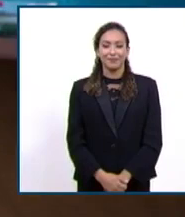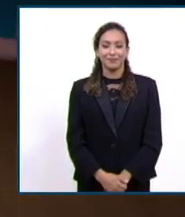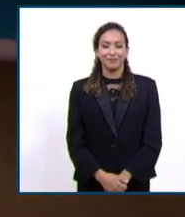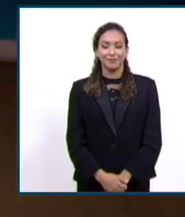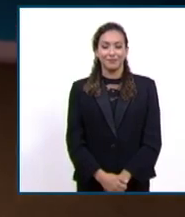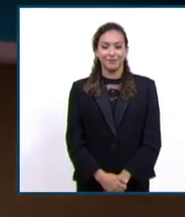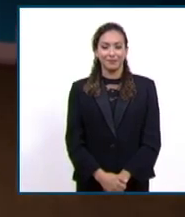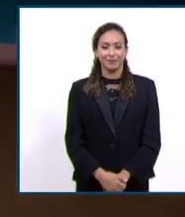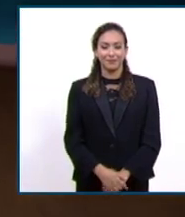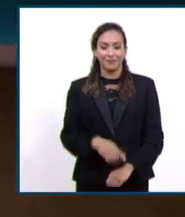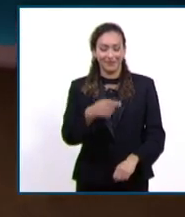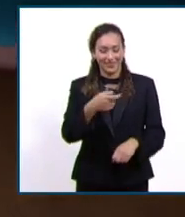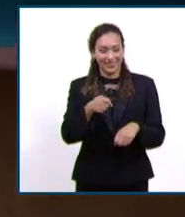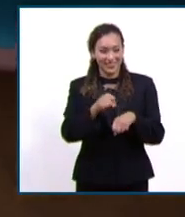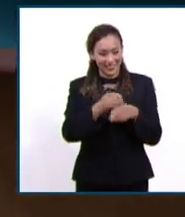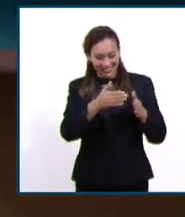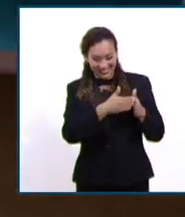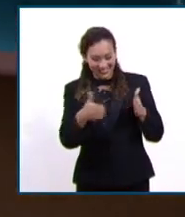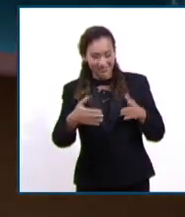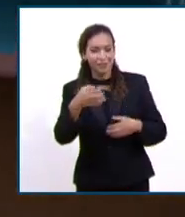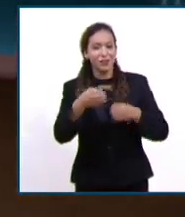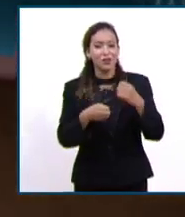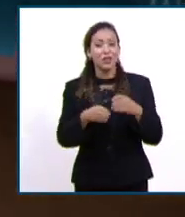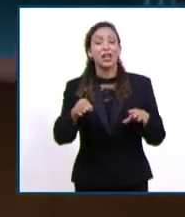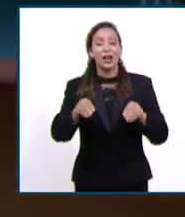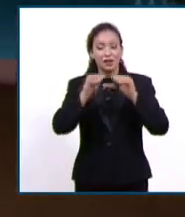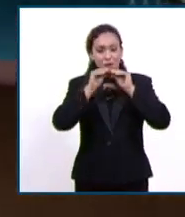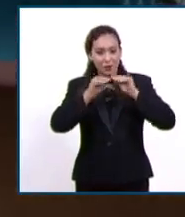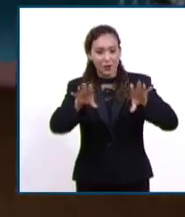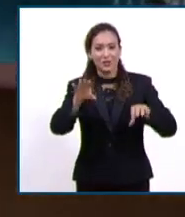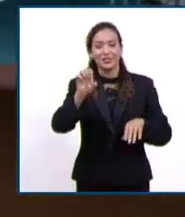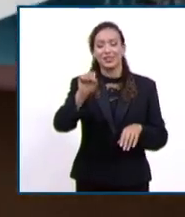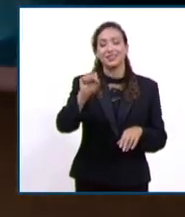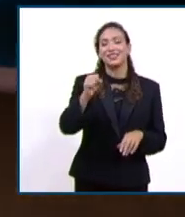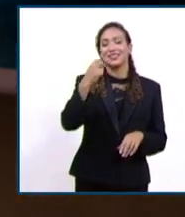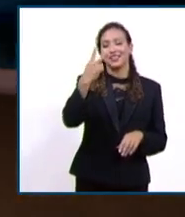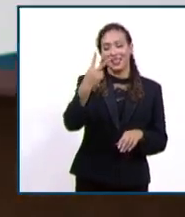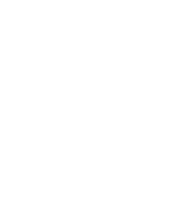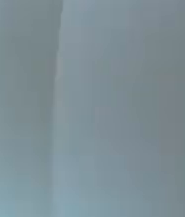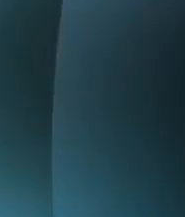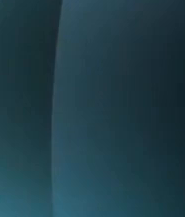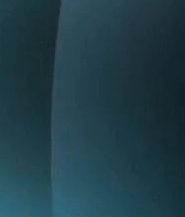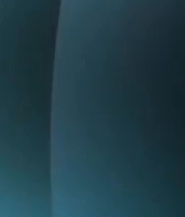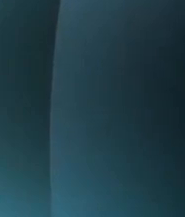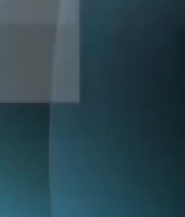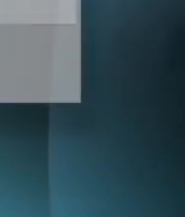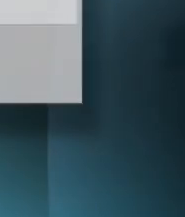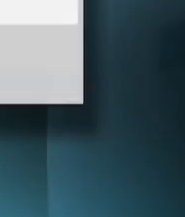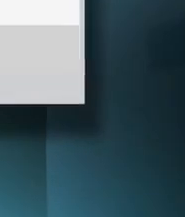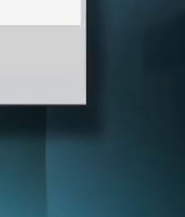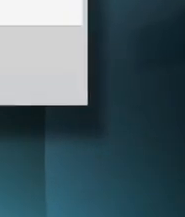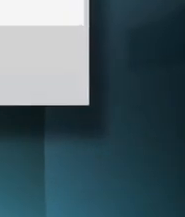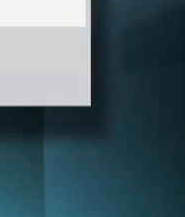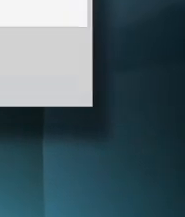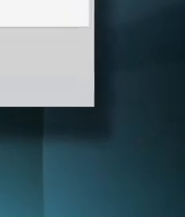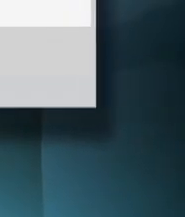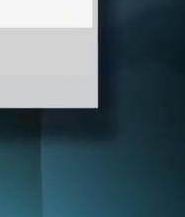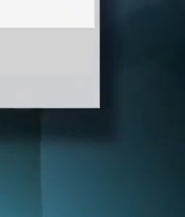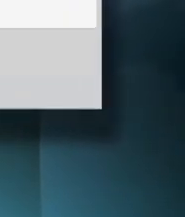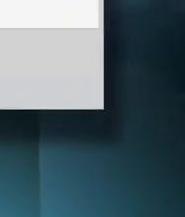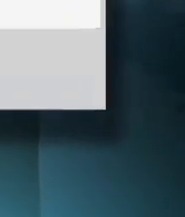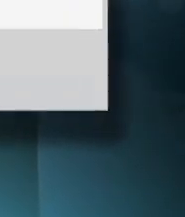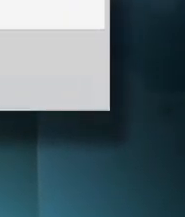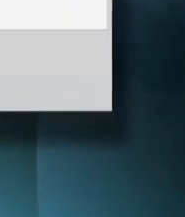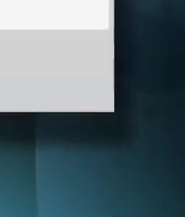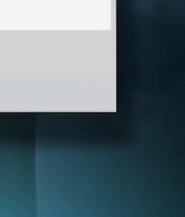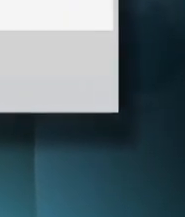En el semanario judicial de esta semana se publicaron 62 criterios de diversos órganos jurisdiccionales, incluidos 6 de las